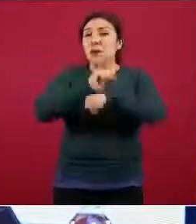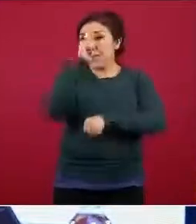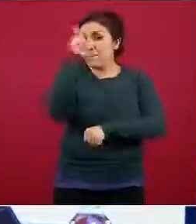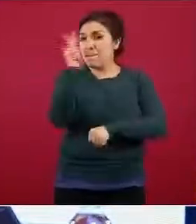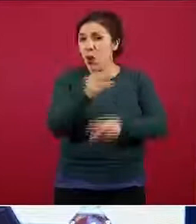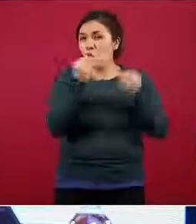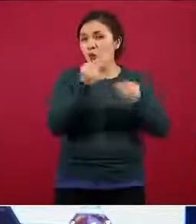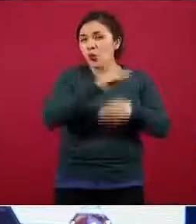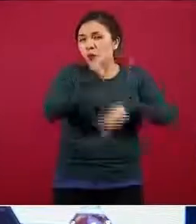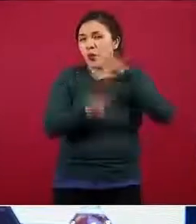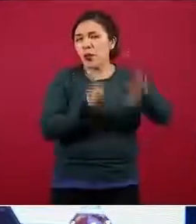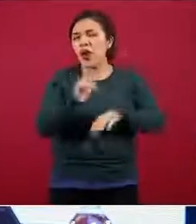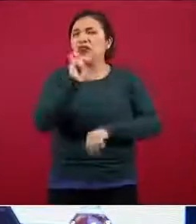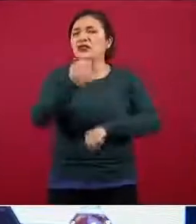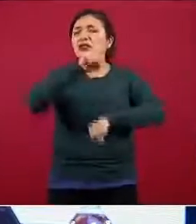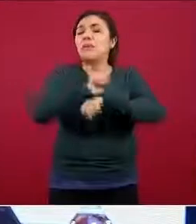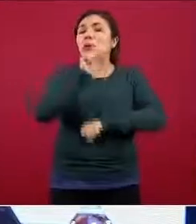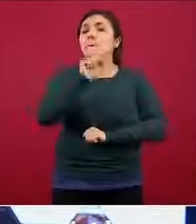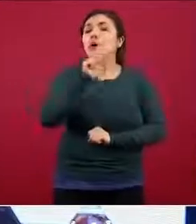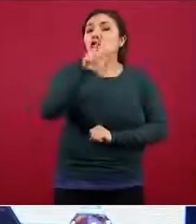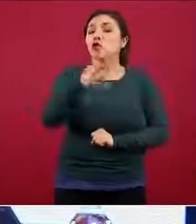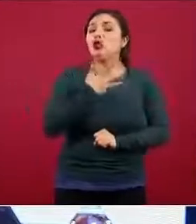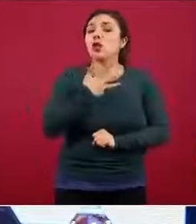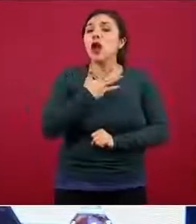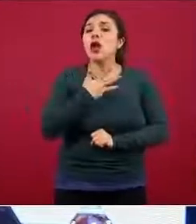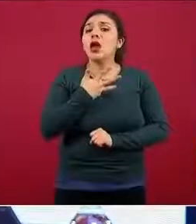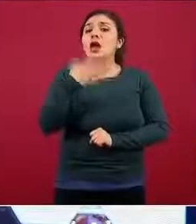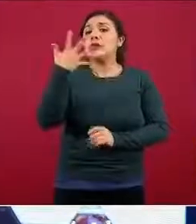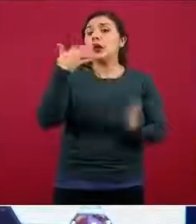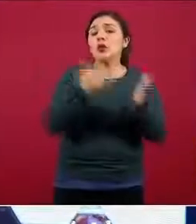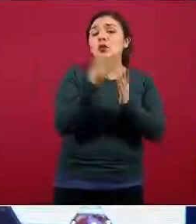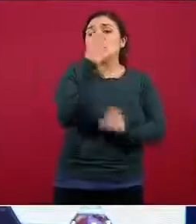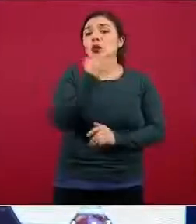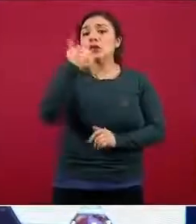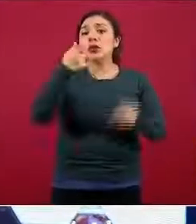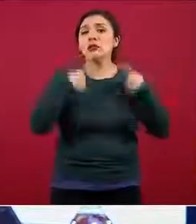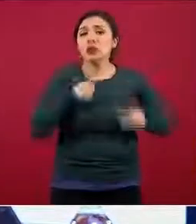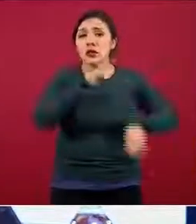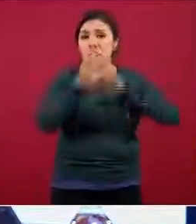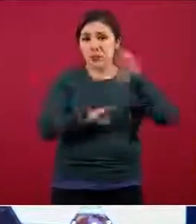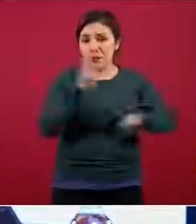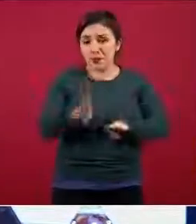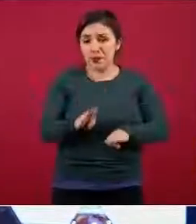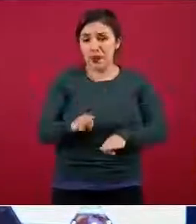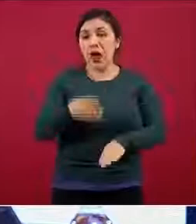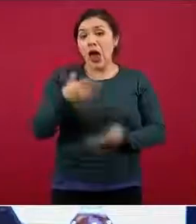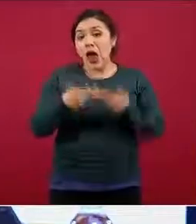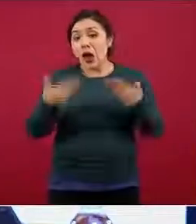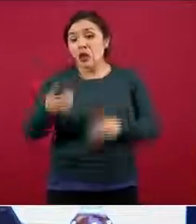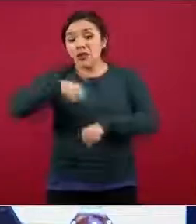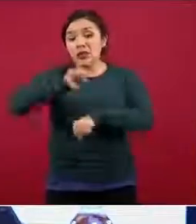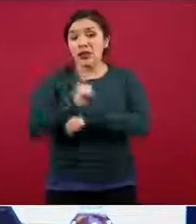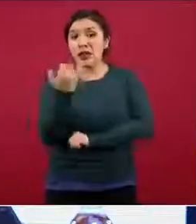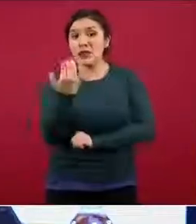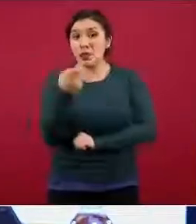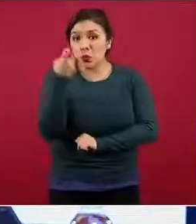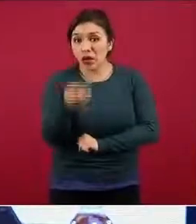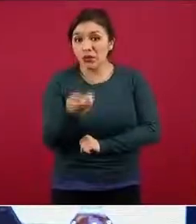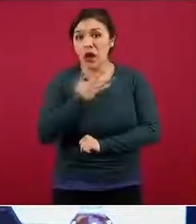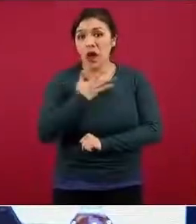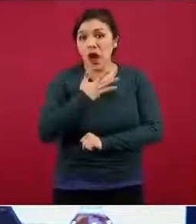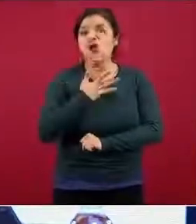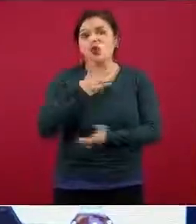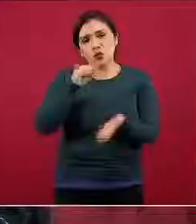fue la semana 28 en el 5.406, y las defunciones que tenemos en la semana 50